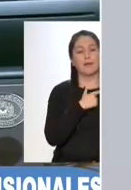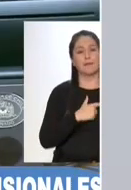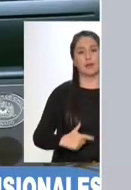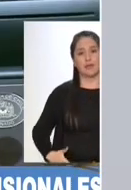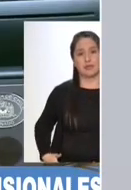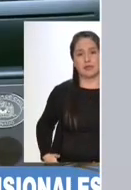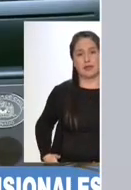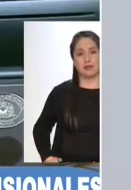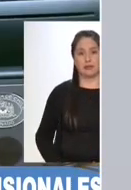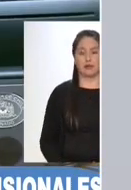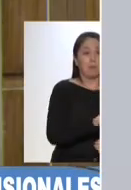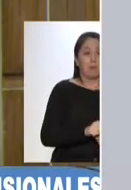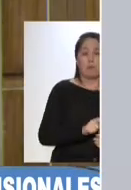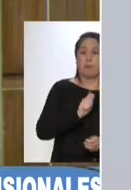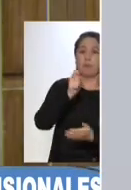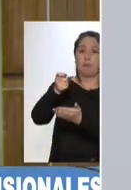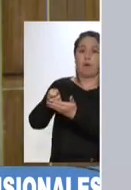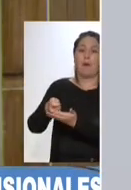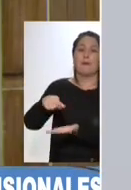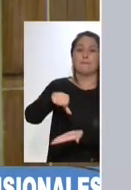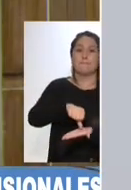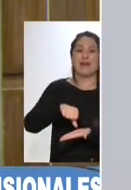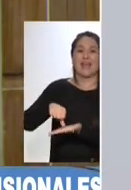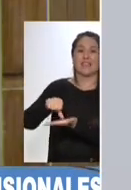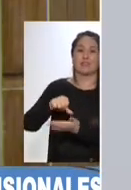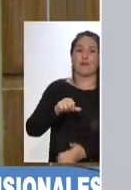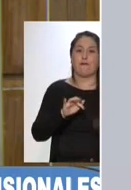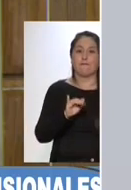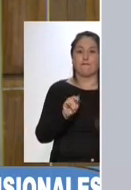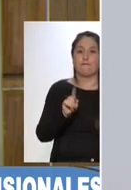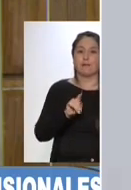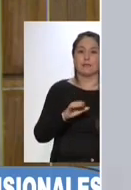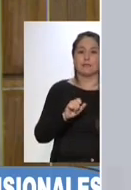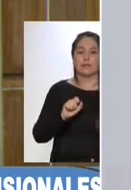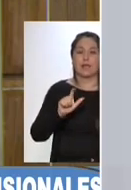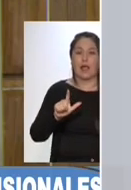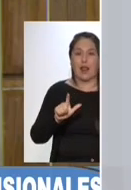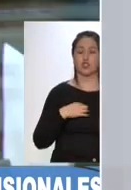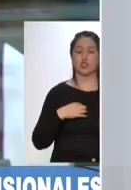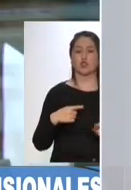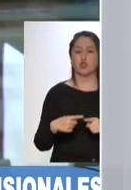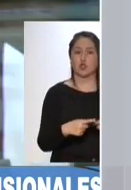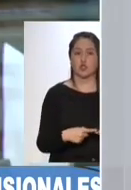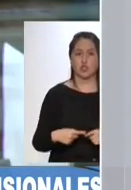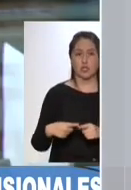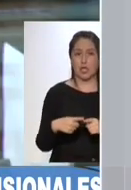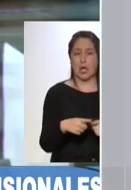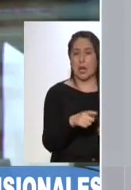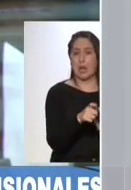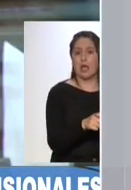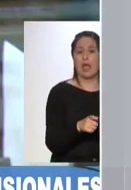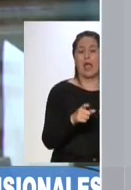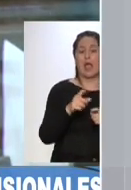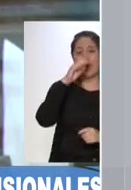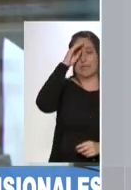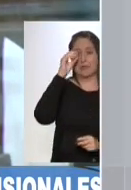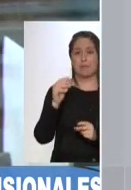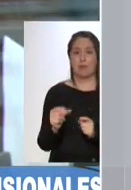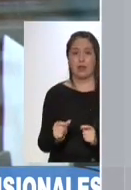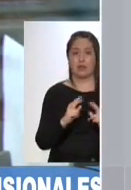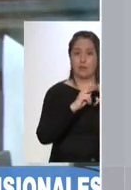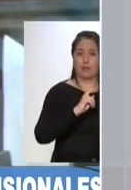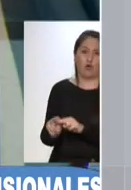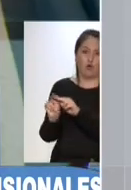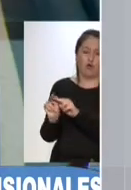dicen que no es sostenible en el tiempo por un sistema como hoy día está demográficamente Chile. Un sistema mixto nos dicen que tiene mayor